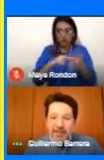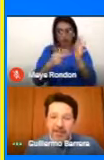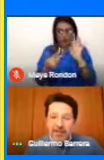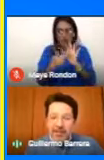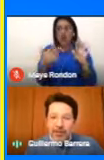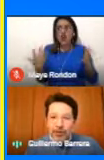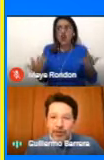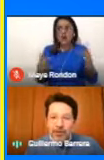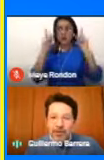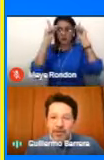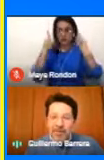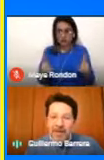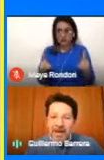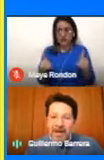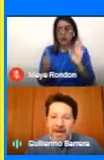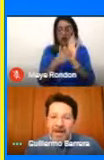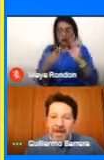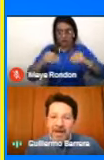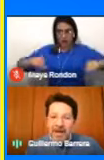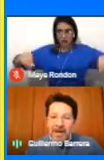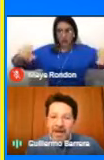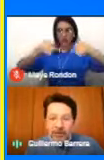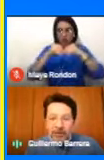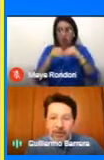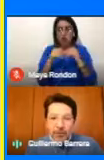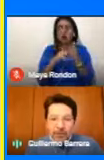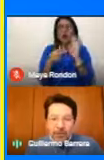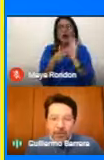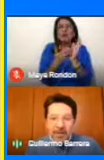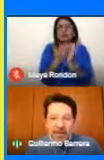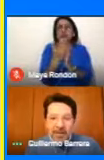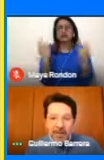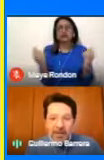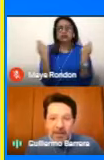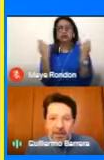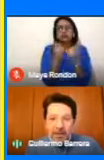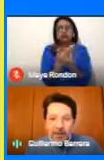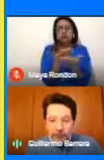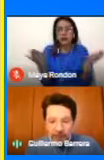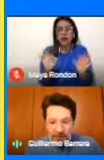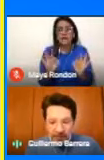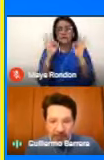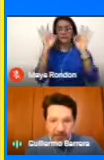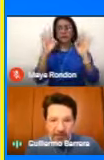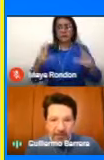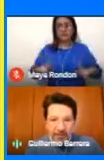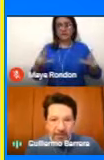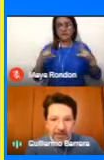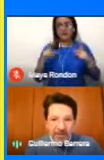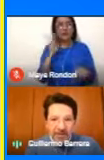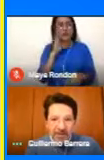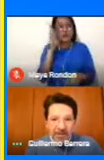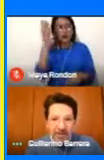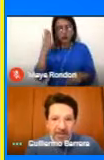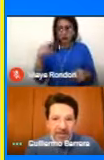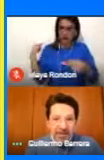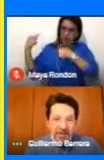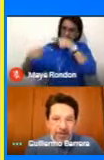decisiones que garanticen que el territorio va a seguir ofreciendo una buena calidad de vida para las futuras